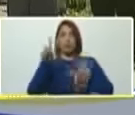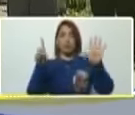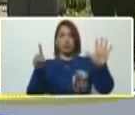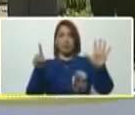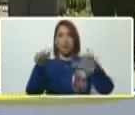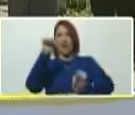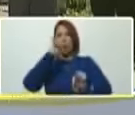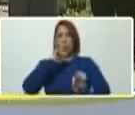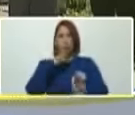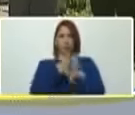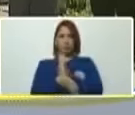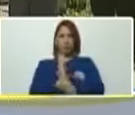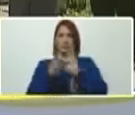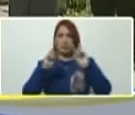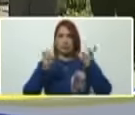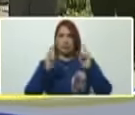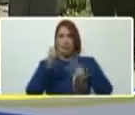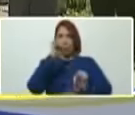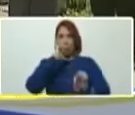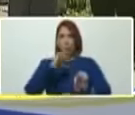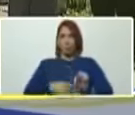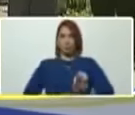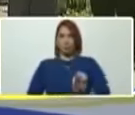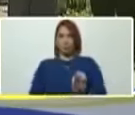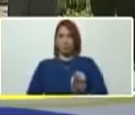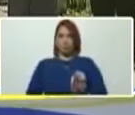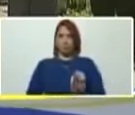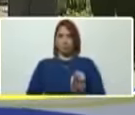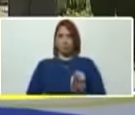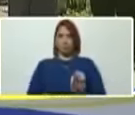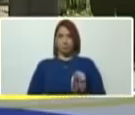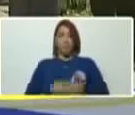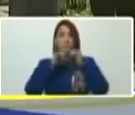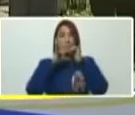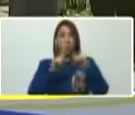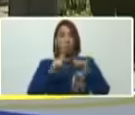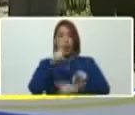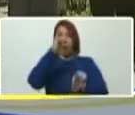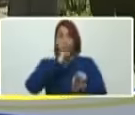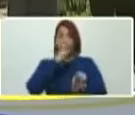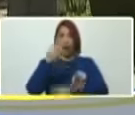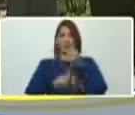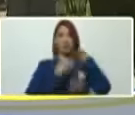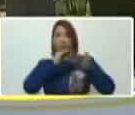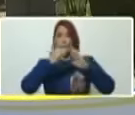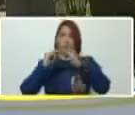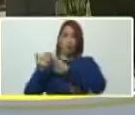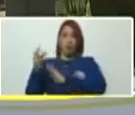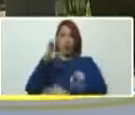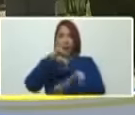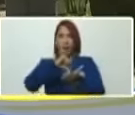agua, reportes de agua que hace la comunidad. En Caracas,